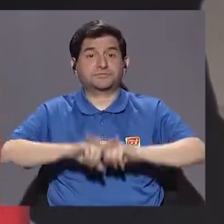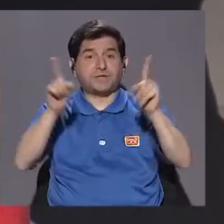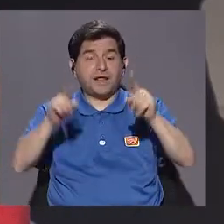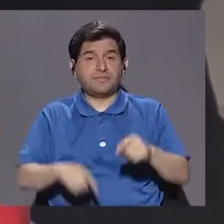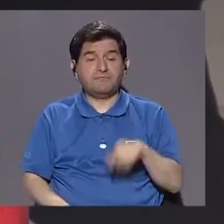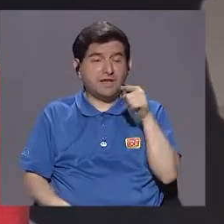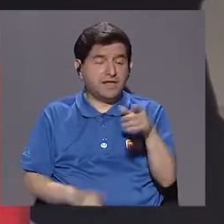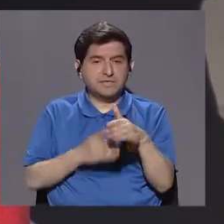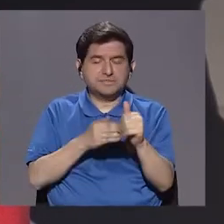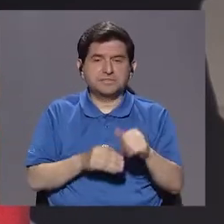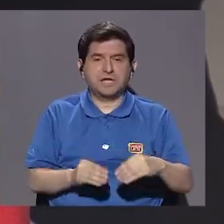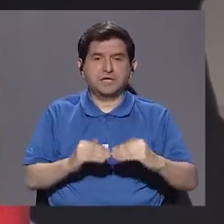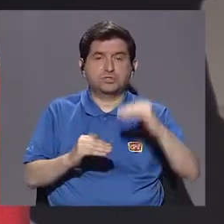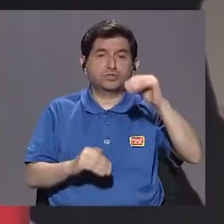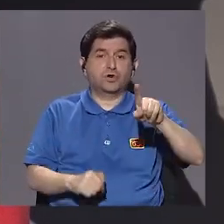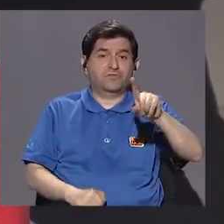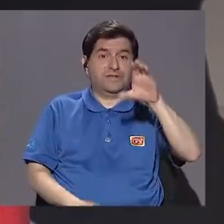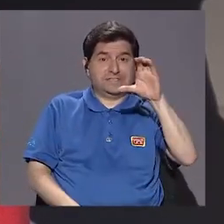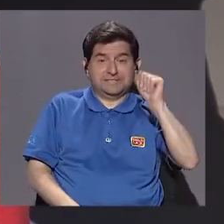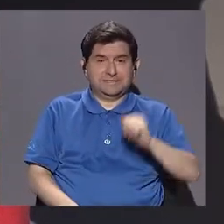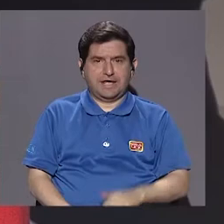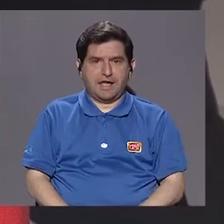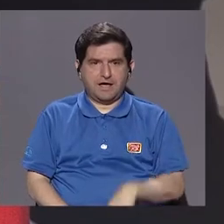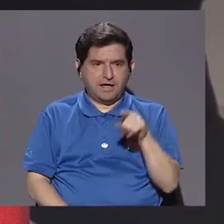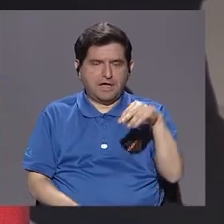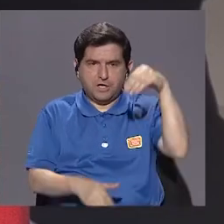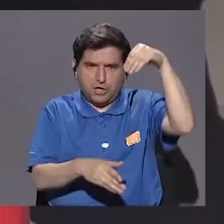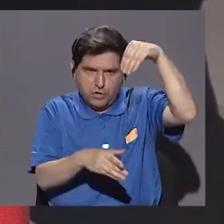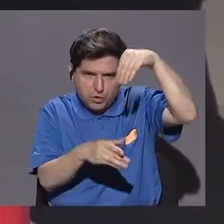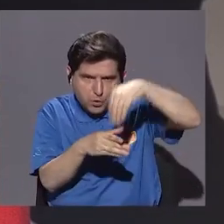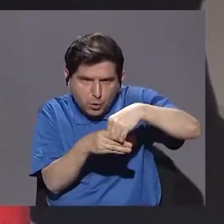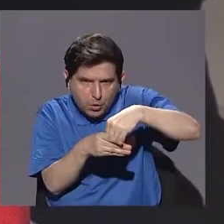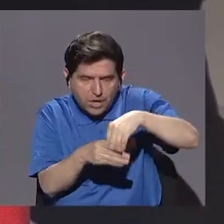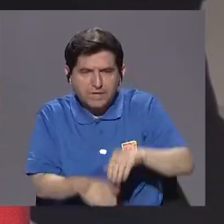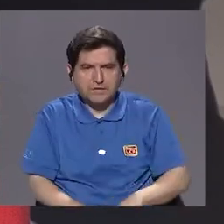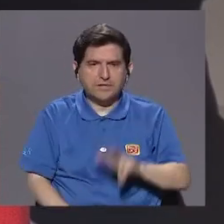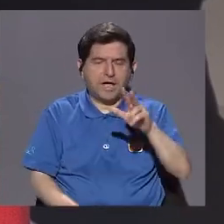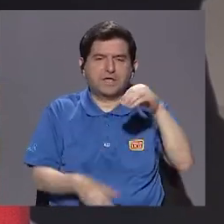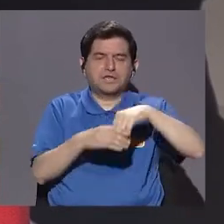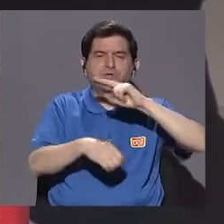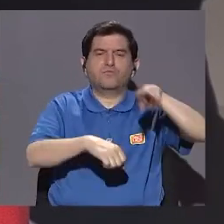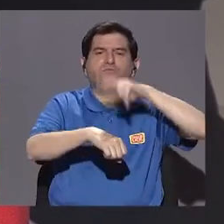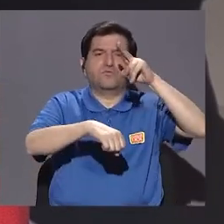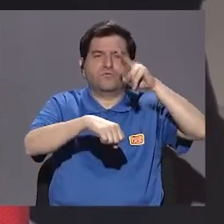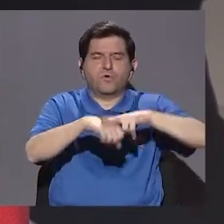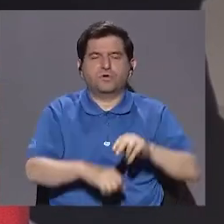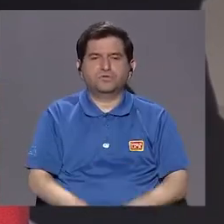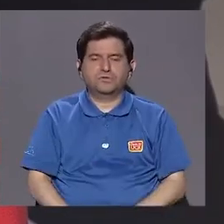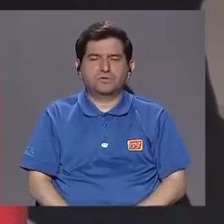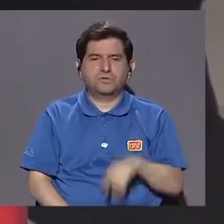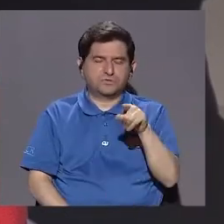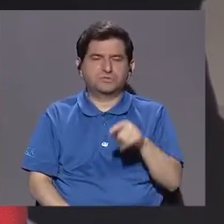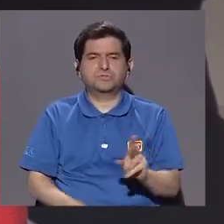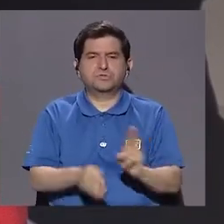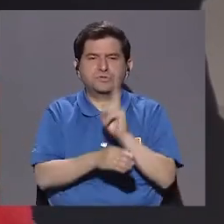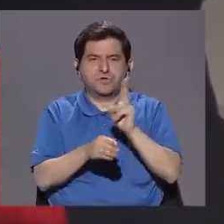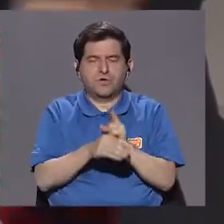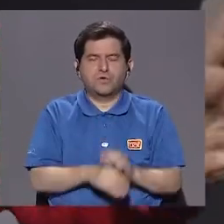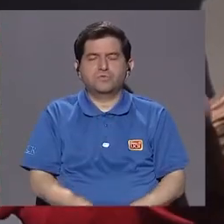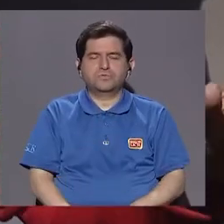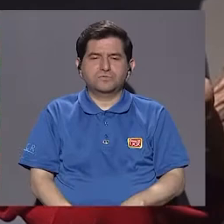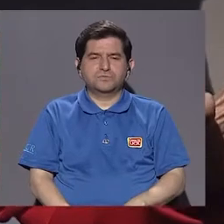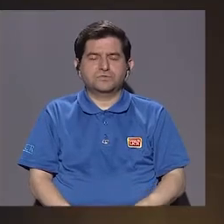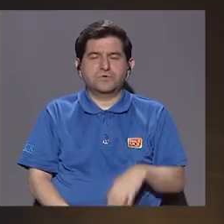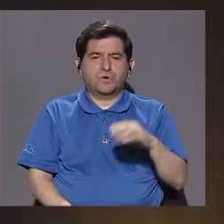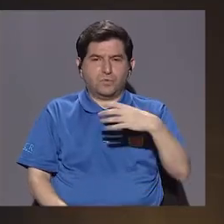dólares más de 100 dólares por barril eso entra a tres fondos nacionales de discreción de manejo el presidente